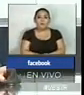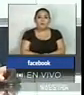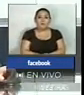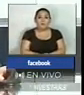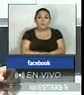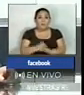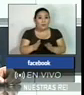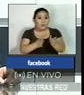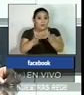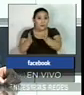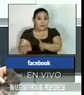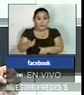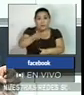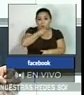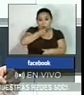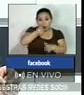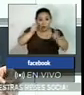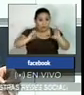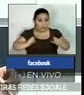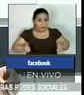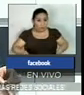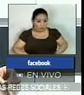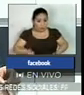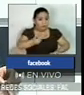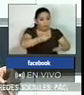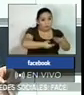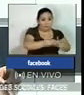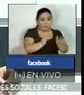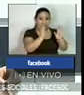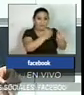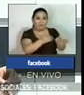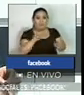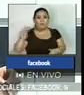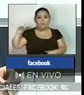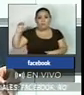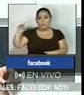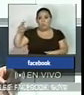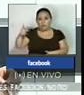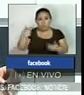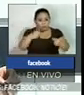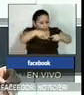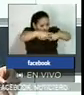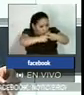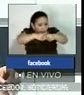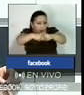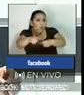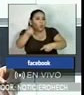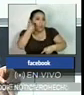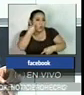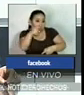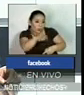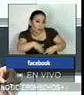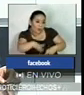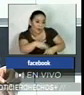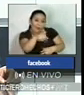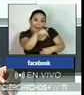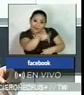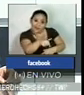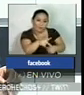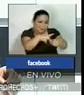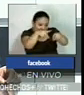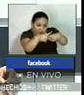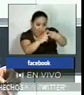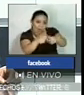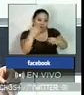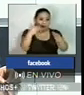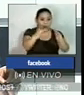Y en otras noticias, el gobierno, a través del Ministerio de Obras Públicas, hizo reparaciones en el inmueble utilizado por años como la